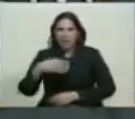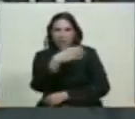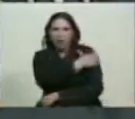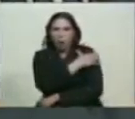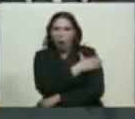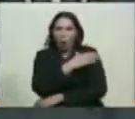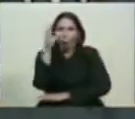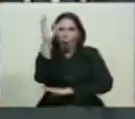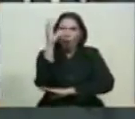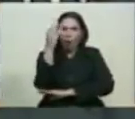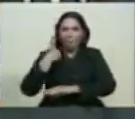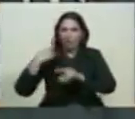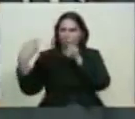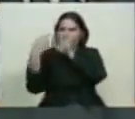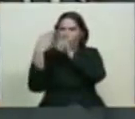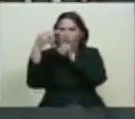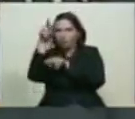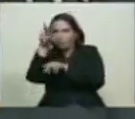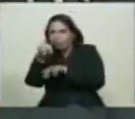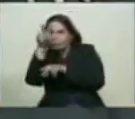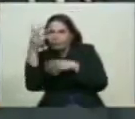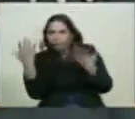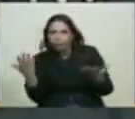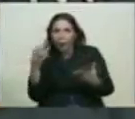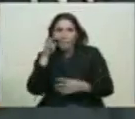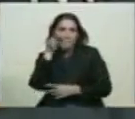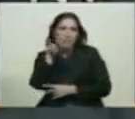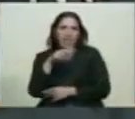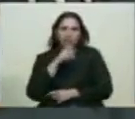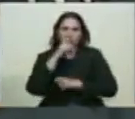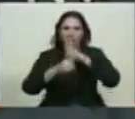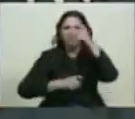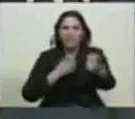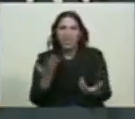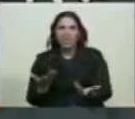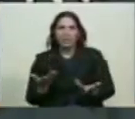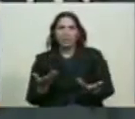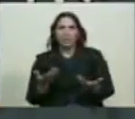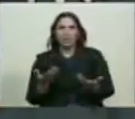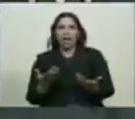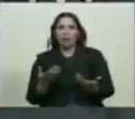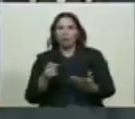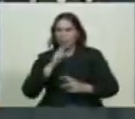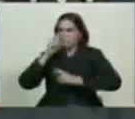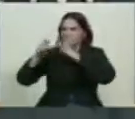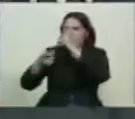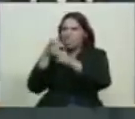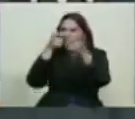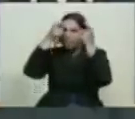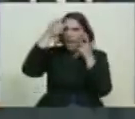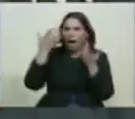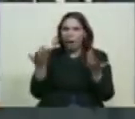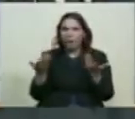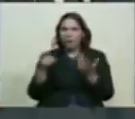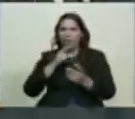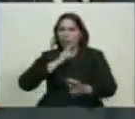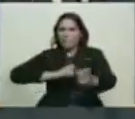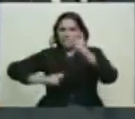que he conocido. He visto su envidia a Chávez, he visto su envidia a mí.